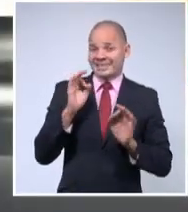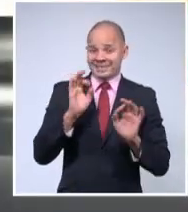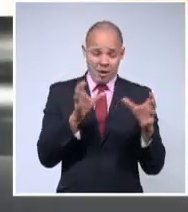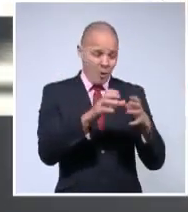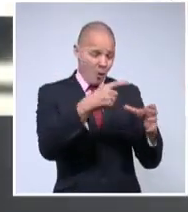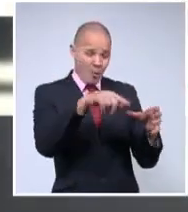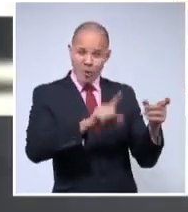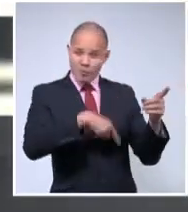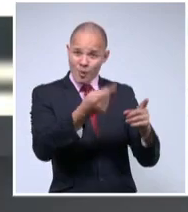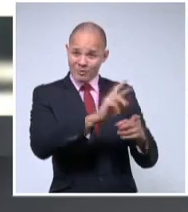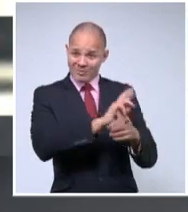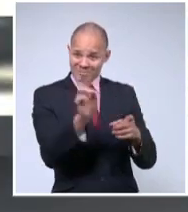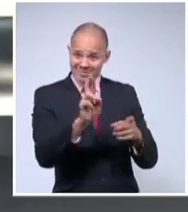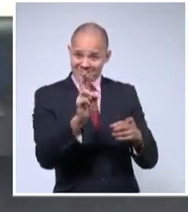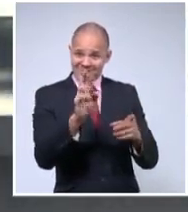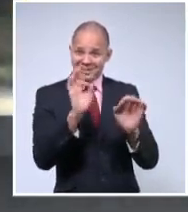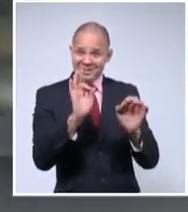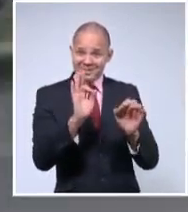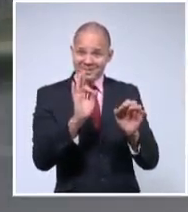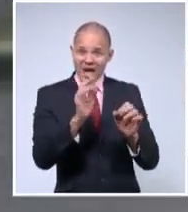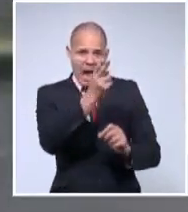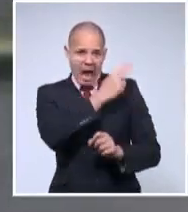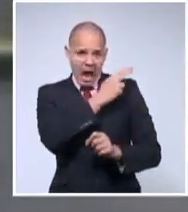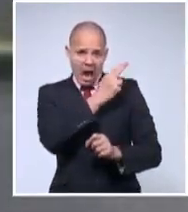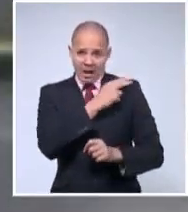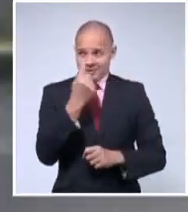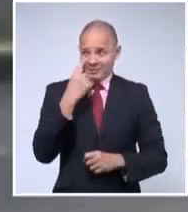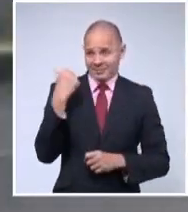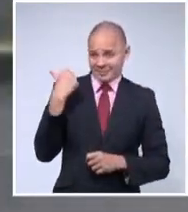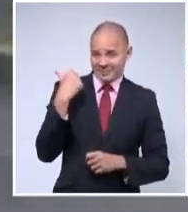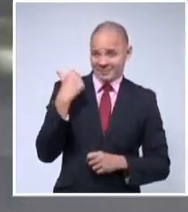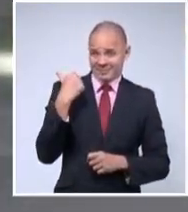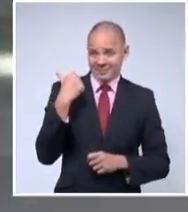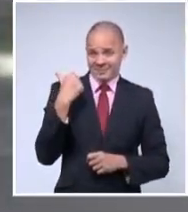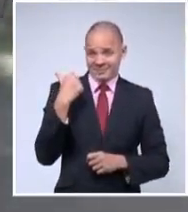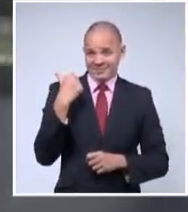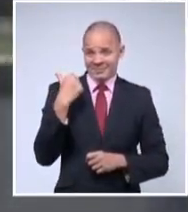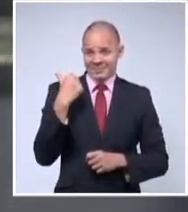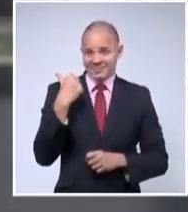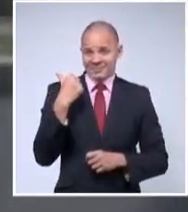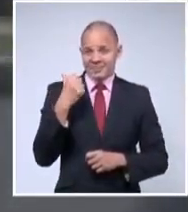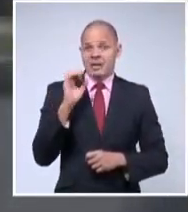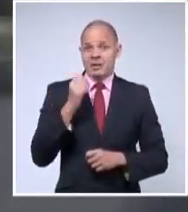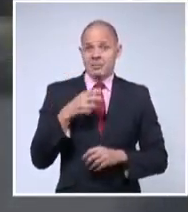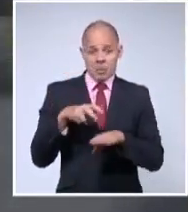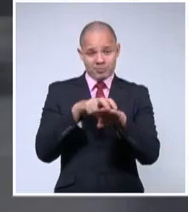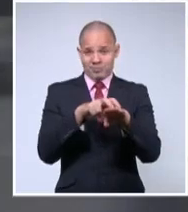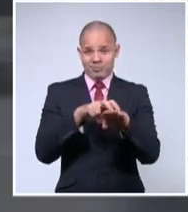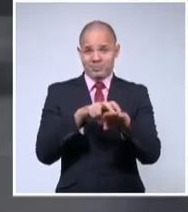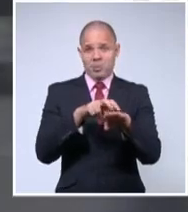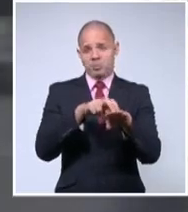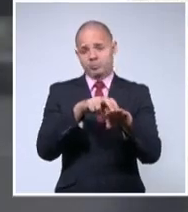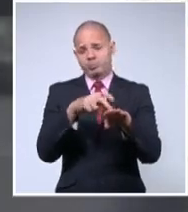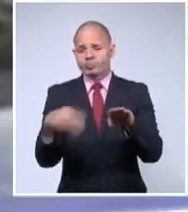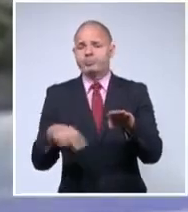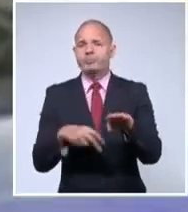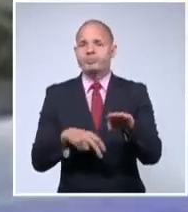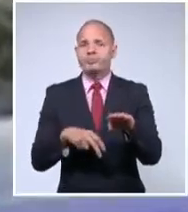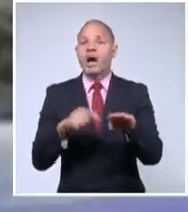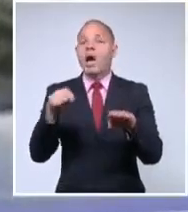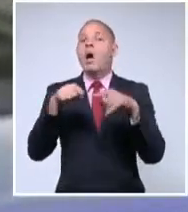de la farsa San Isidro. Aquí tenemos a Otero Alcántara. Acude al encuentro con Mara Tecas.